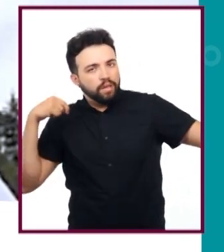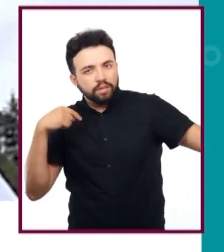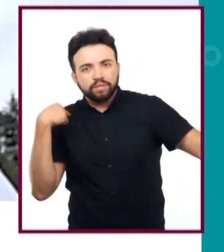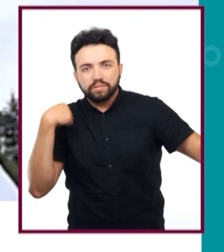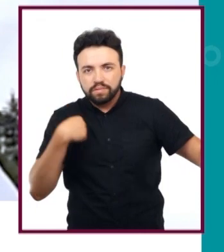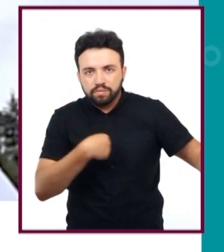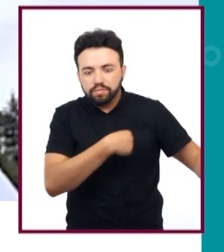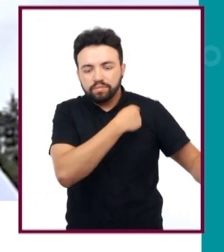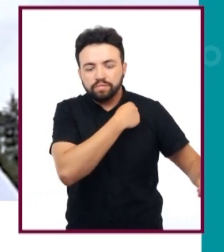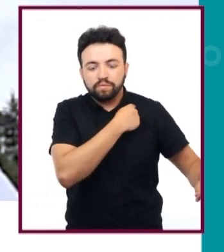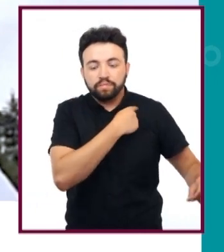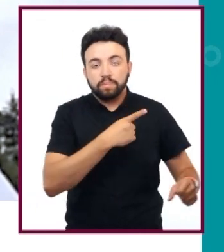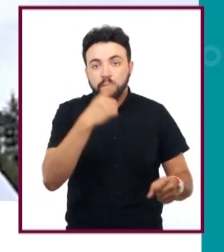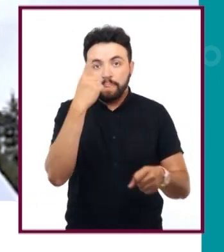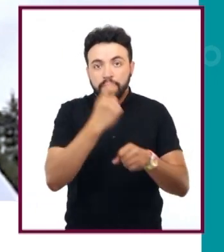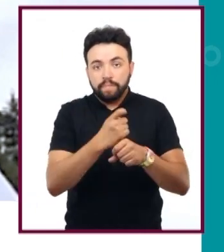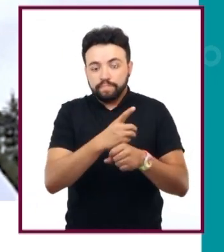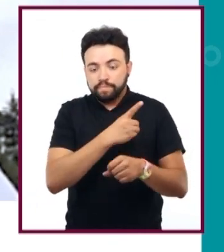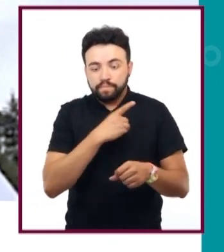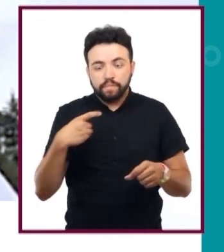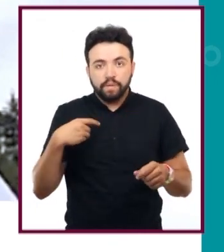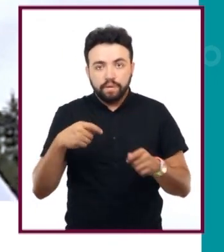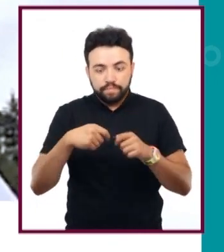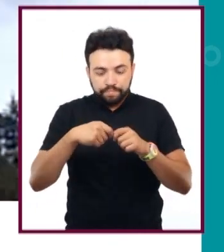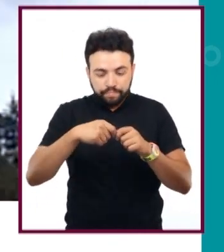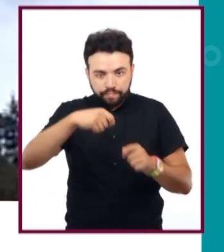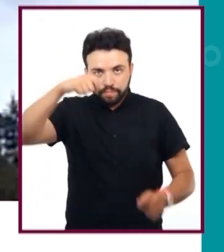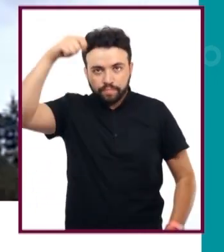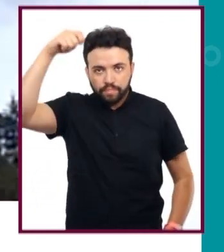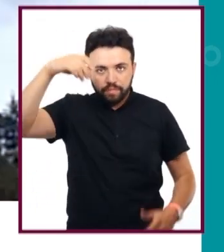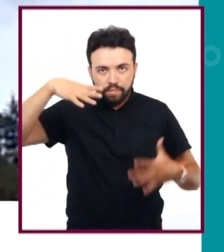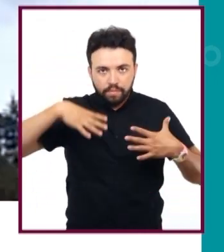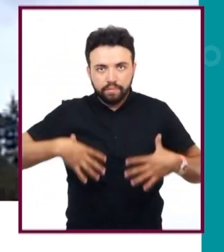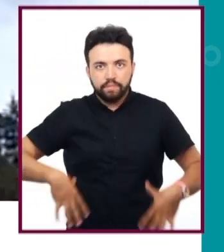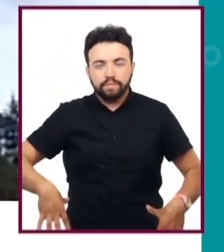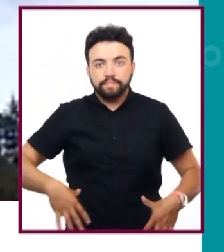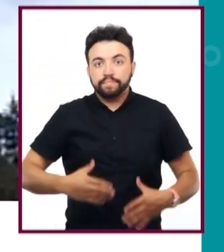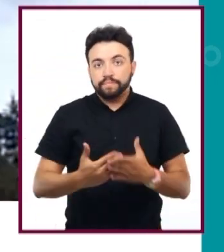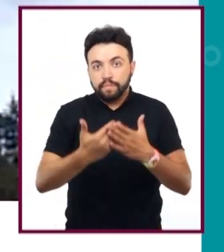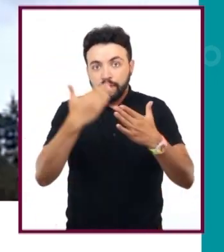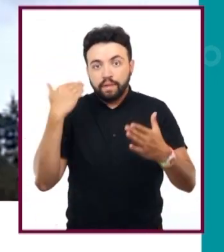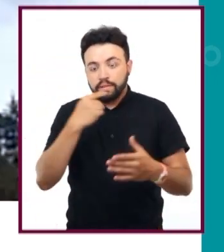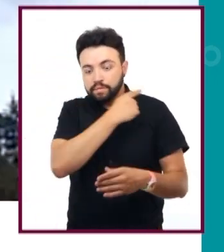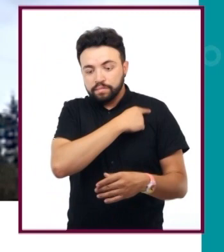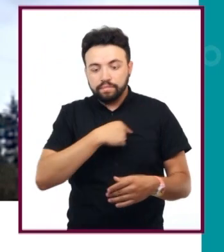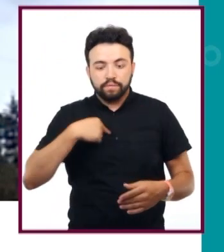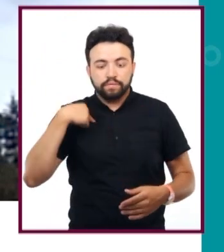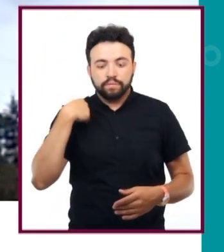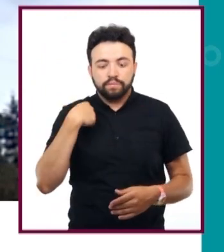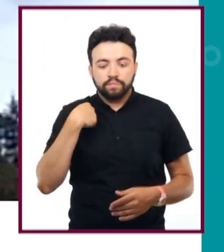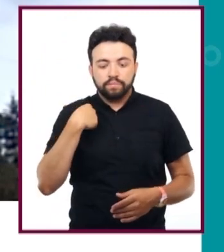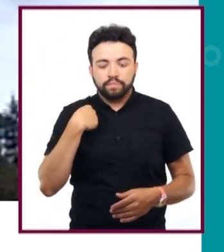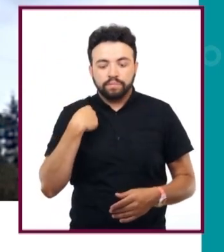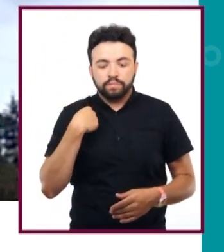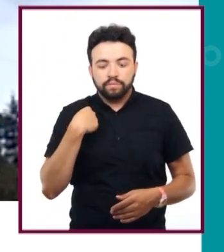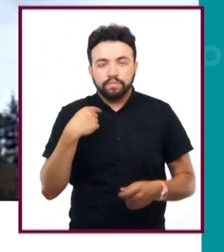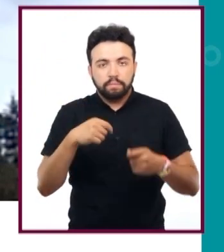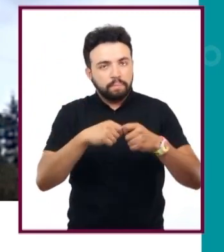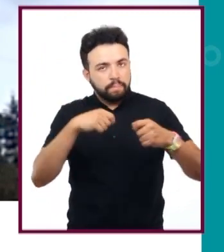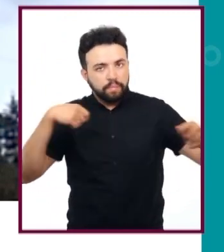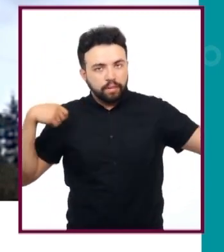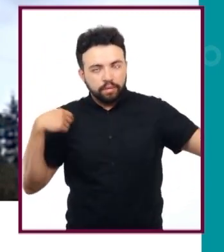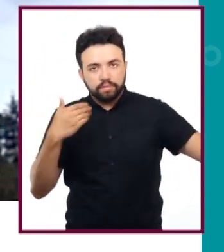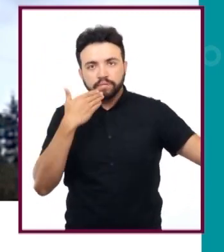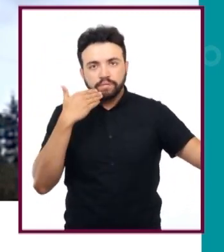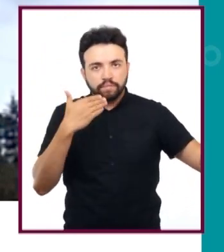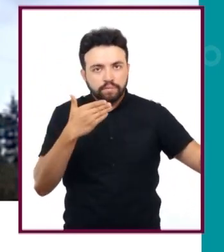medir cuánto va a ser su cuello. Primero hay que medir el del largo antes de